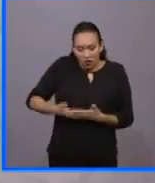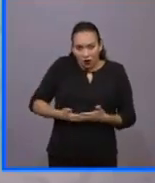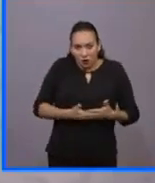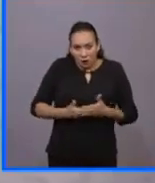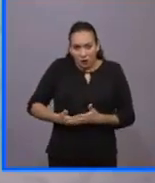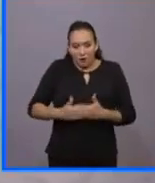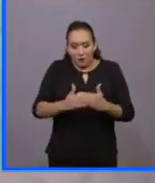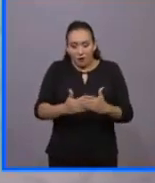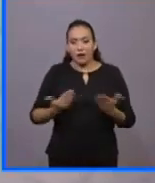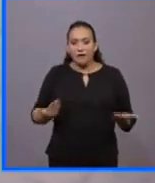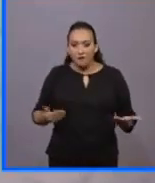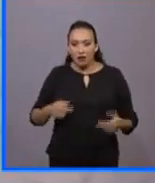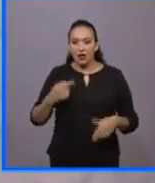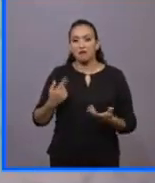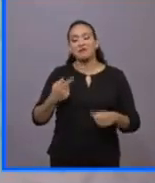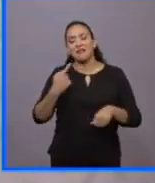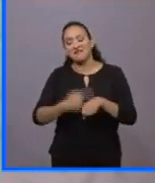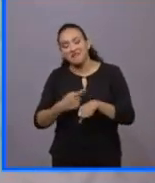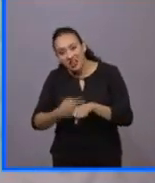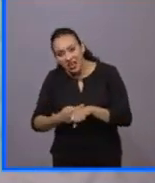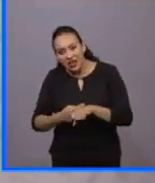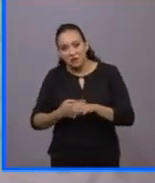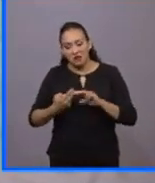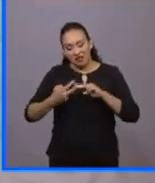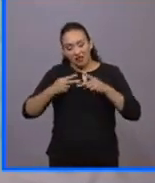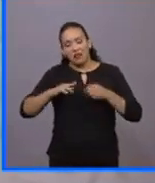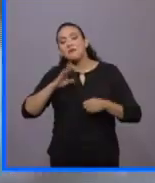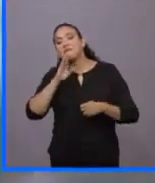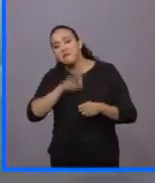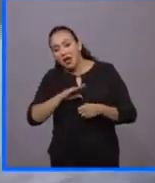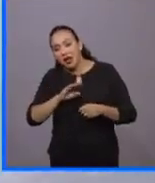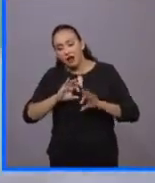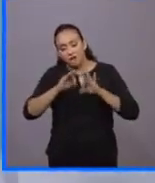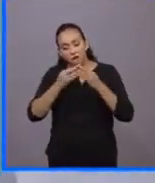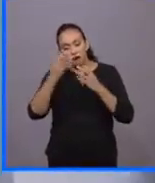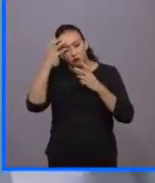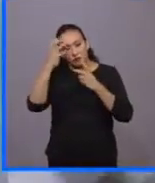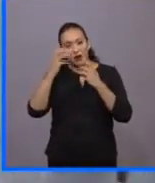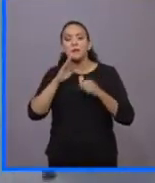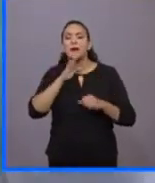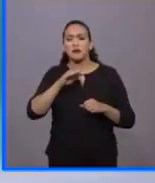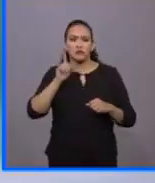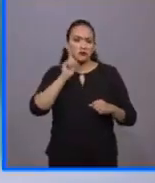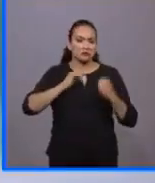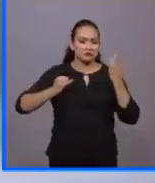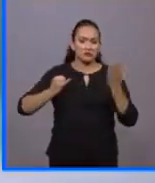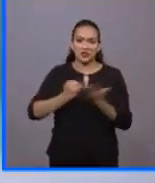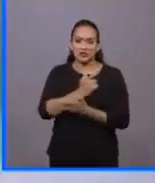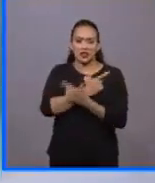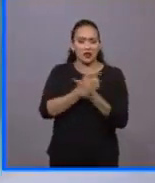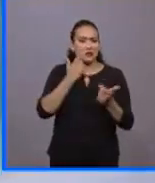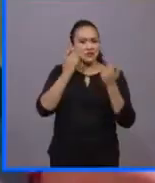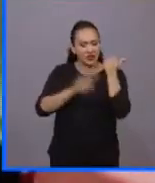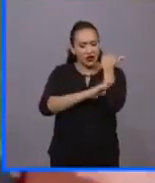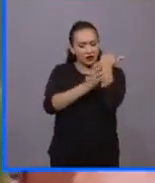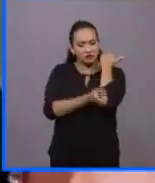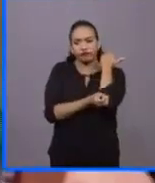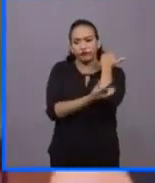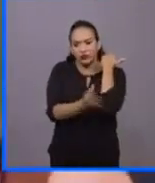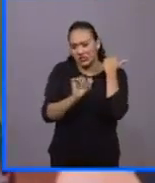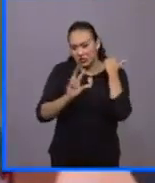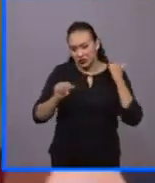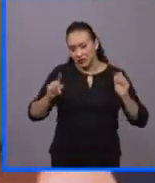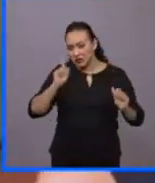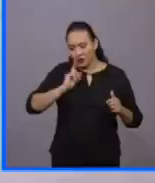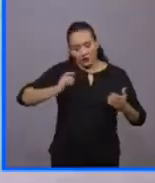congénitas, a fin de asegurarles de forma previa, libre e informada el acceso a la interrupción del embarazo. Con información de José Luis